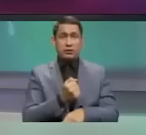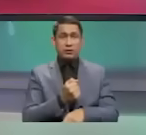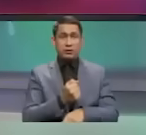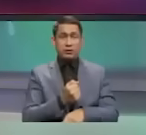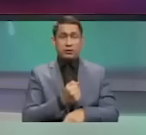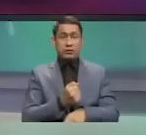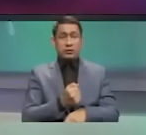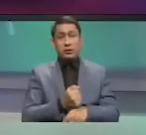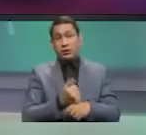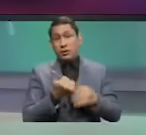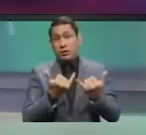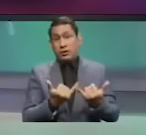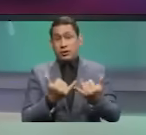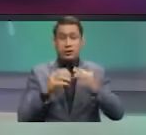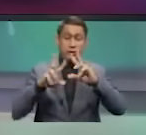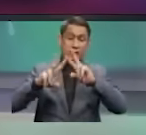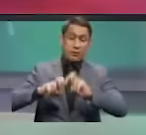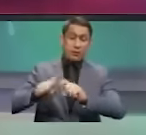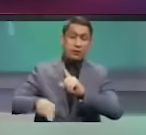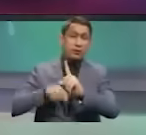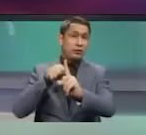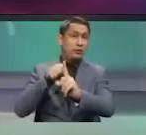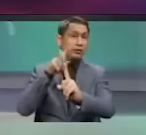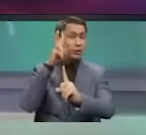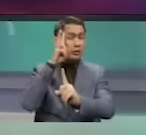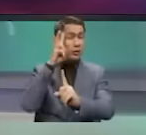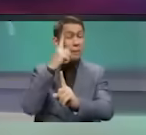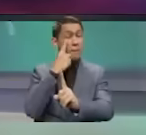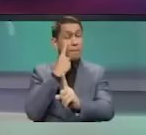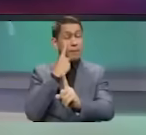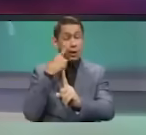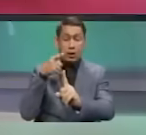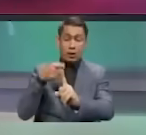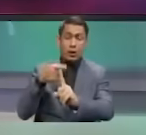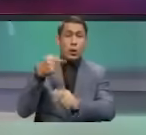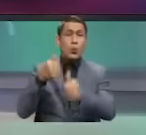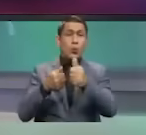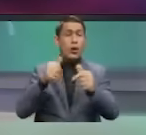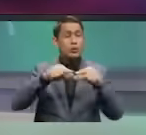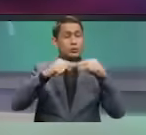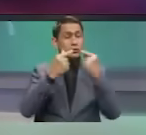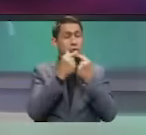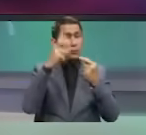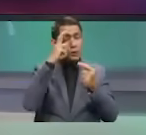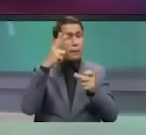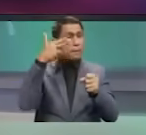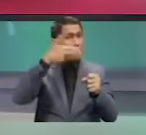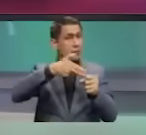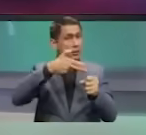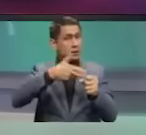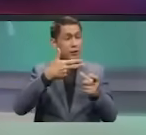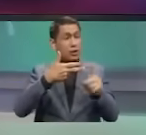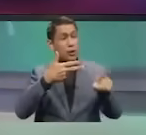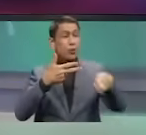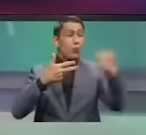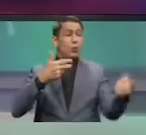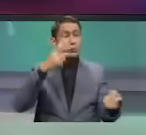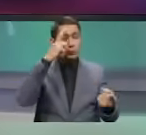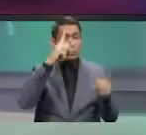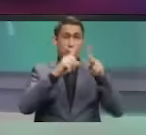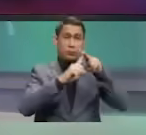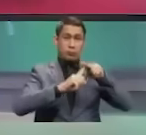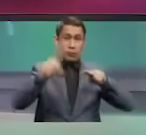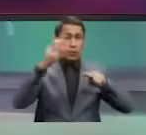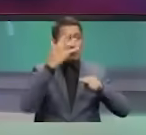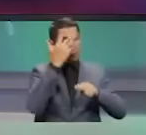populacho. Ahora está siendo investigado para ver a qué tipo de banda pertenece y además quién era el compañero que se dio la fuga, que lo dejó abandonado